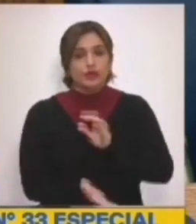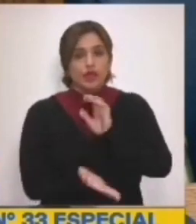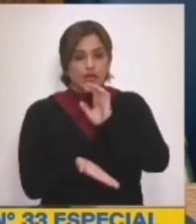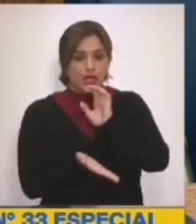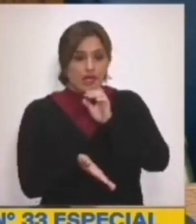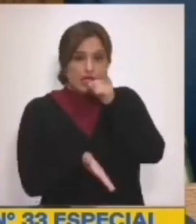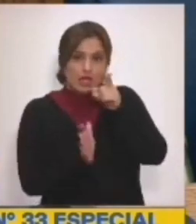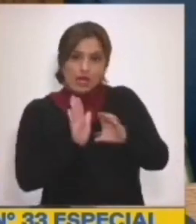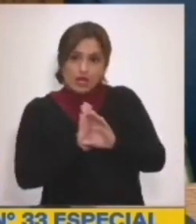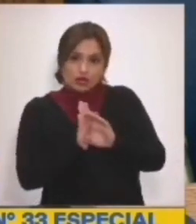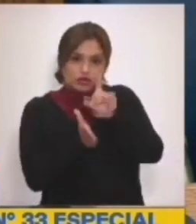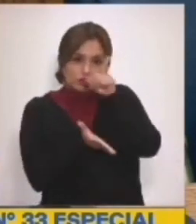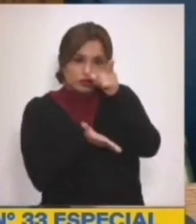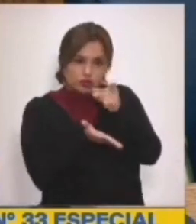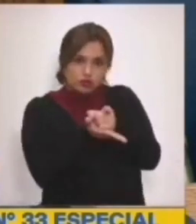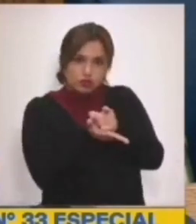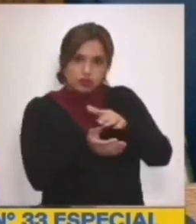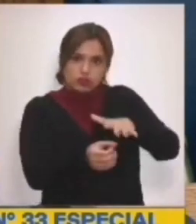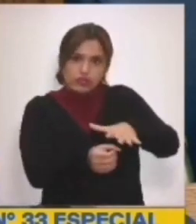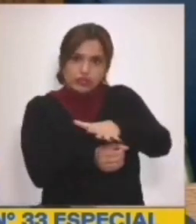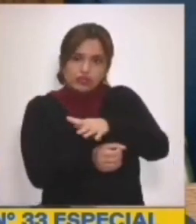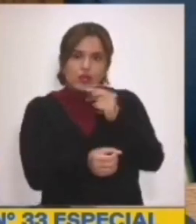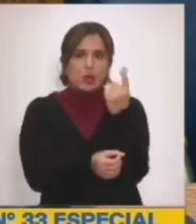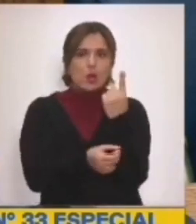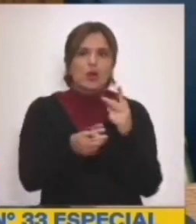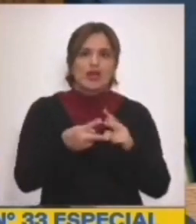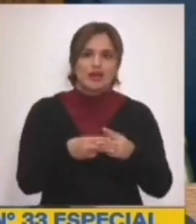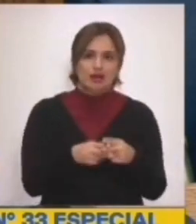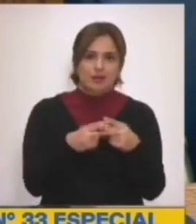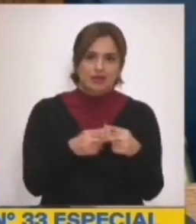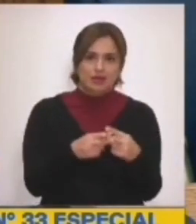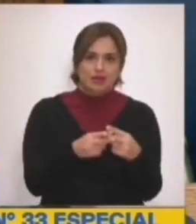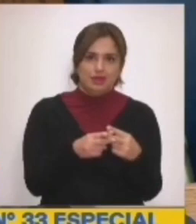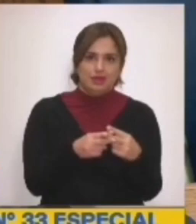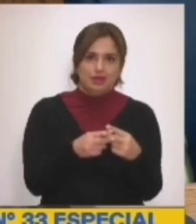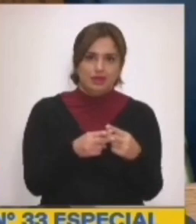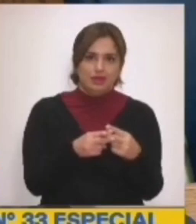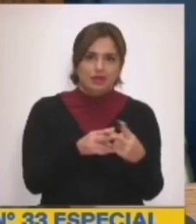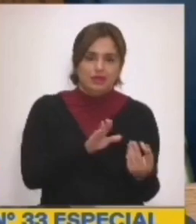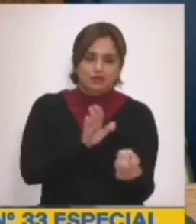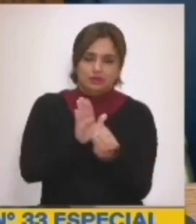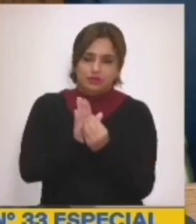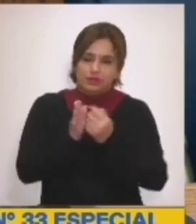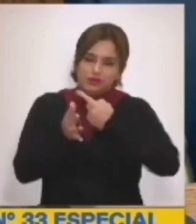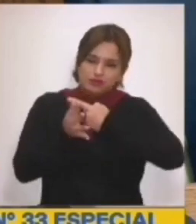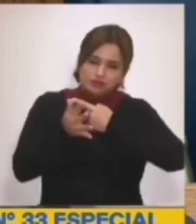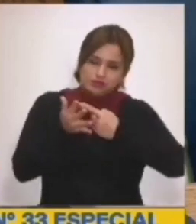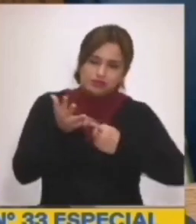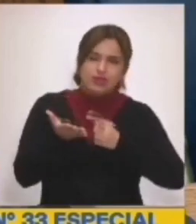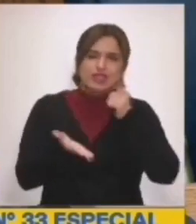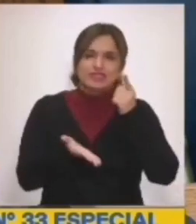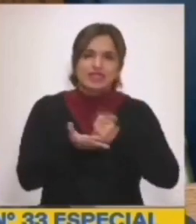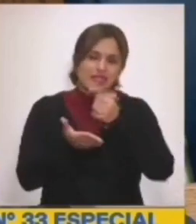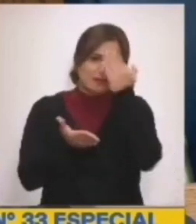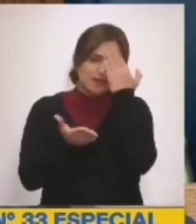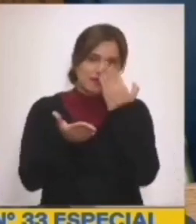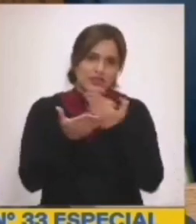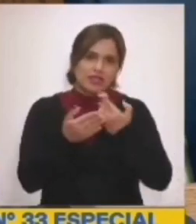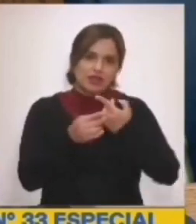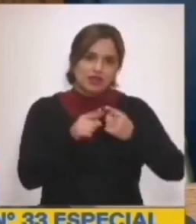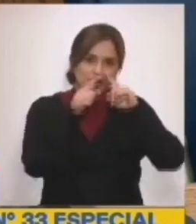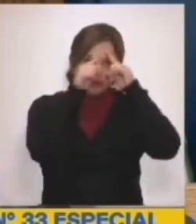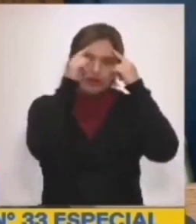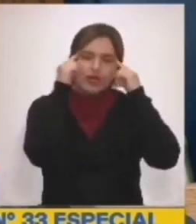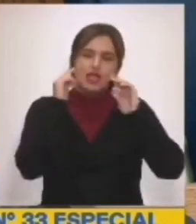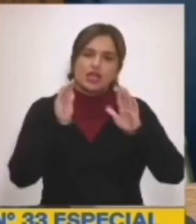de excepción claramente Es una herramienta pero es una herramienta dentro de una batería que debe ser enfrentada con distintos esfuerzos